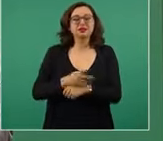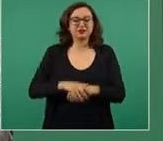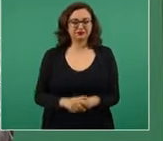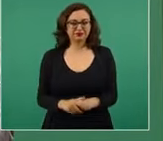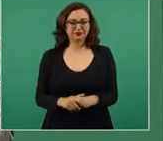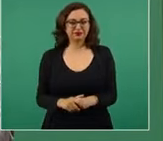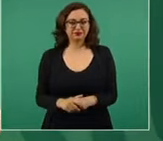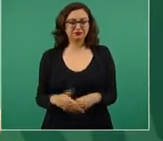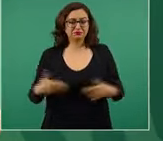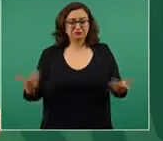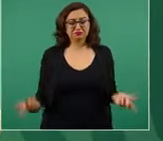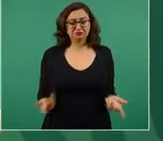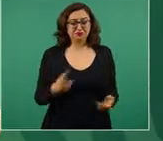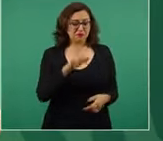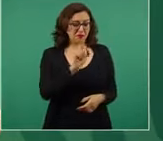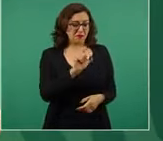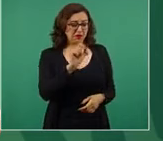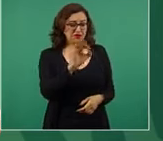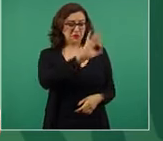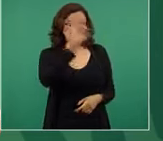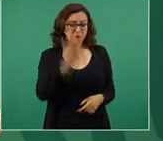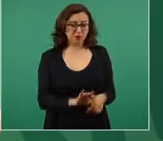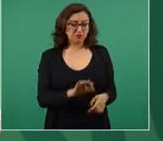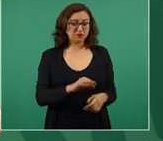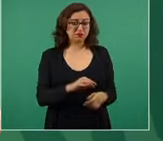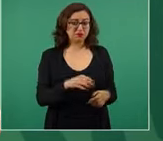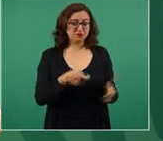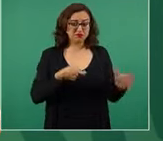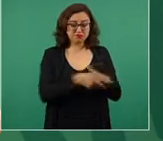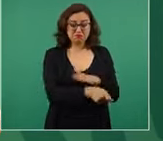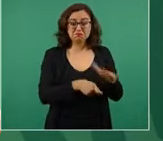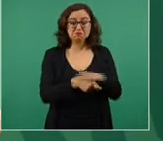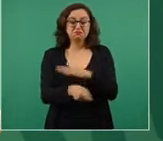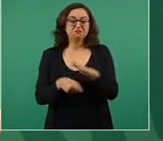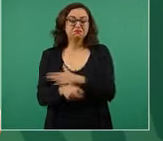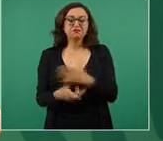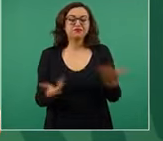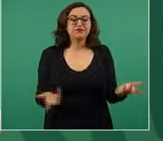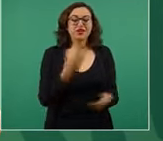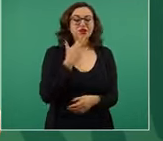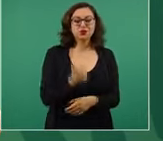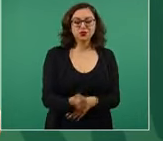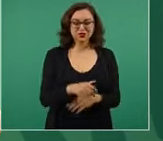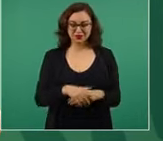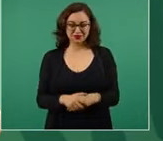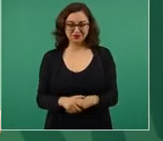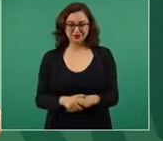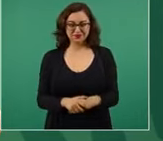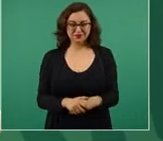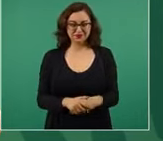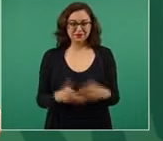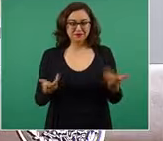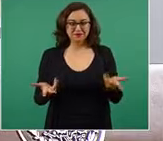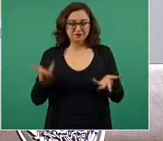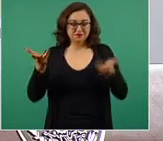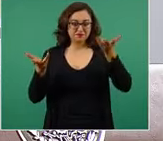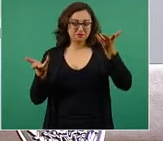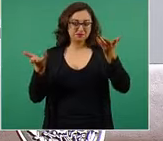de votos comprados ya no les funciona, no les